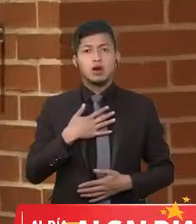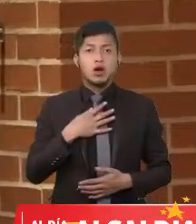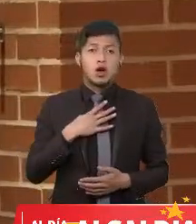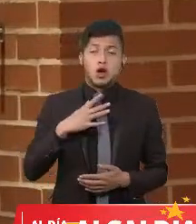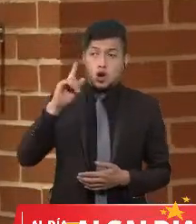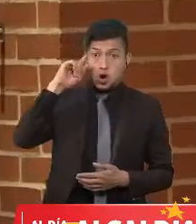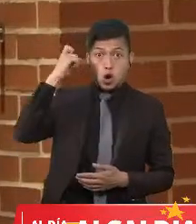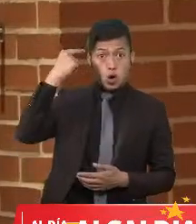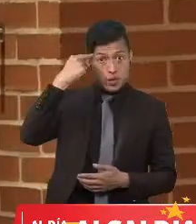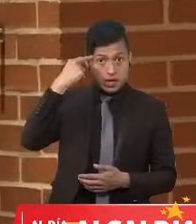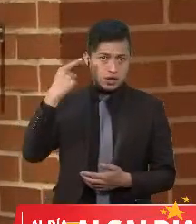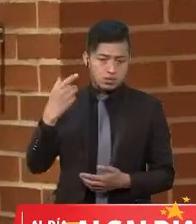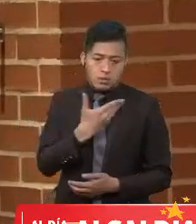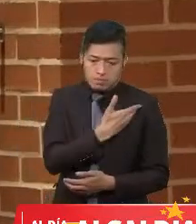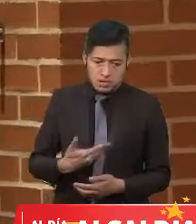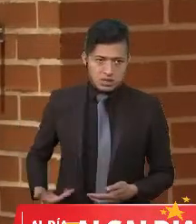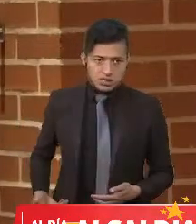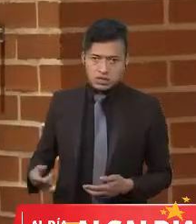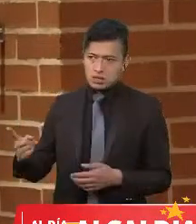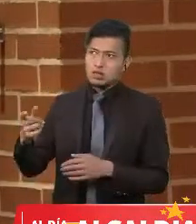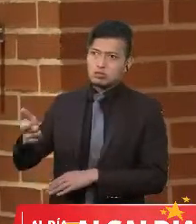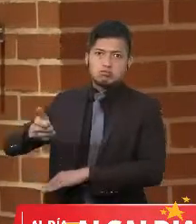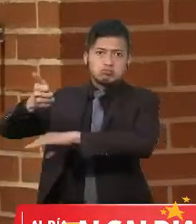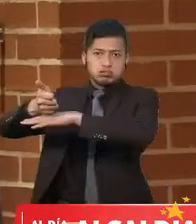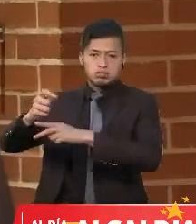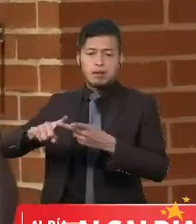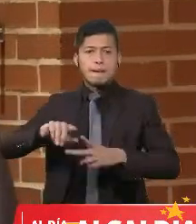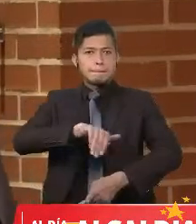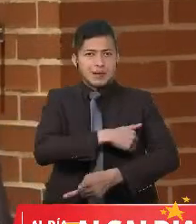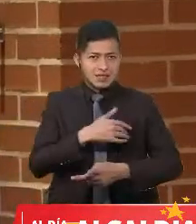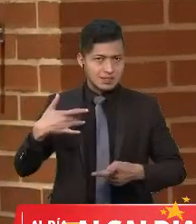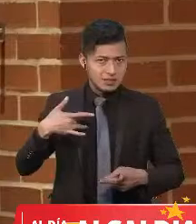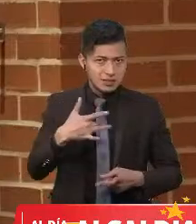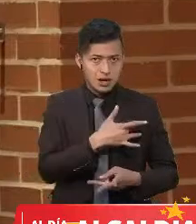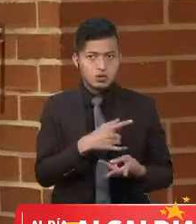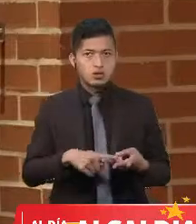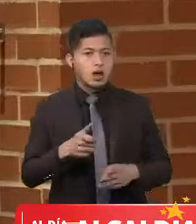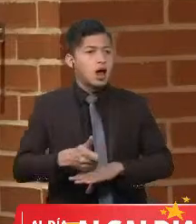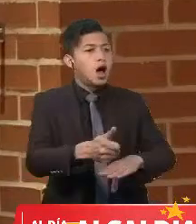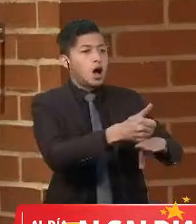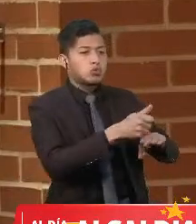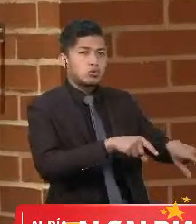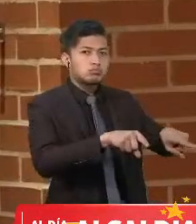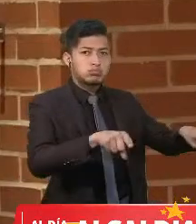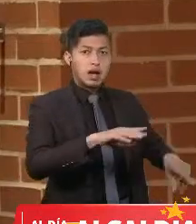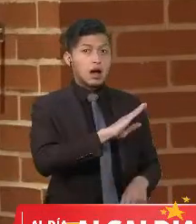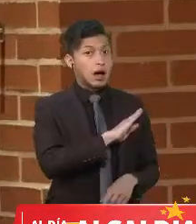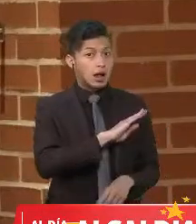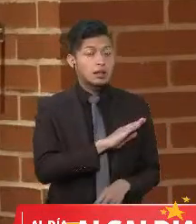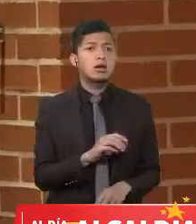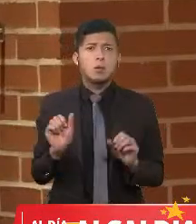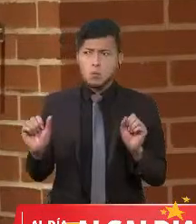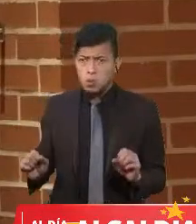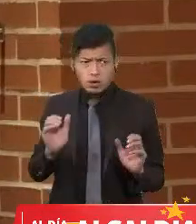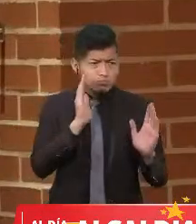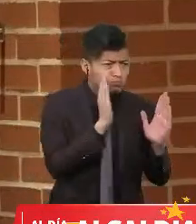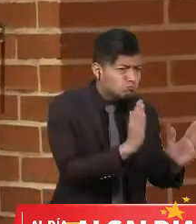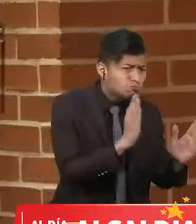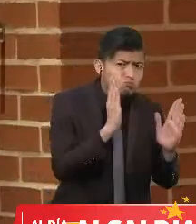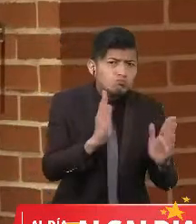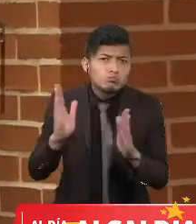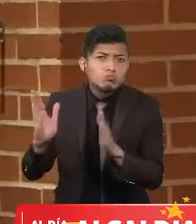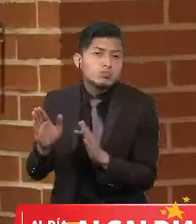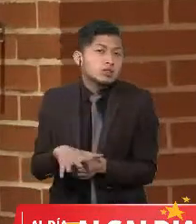nacional en cabeza del presidente y el ministro de Salud como las autoridades locales pudieran hacerle frente a la dinámica de